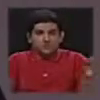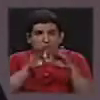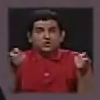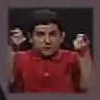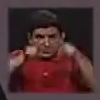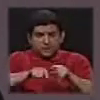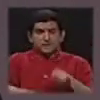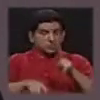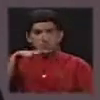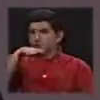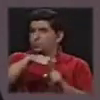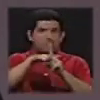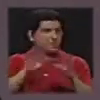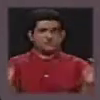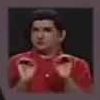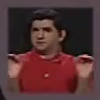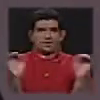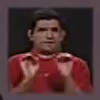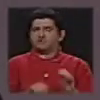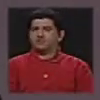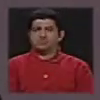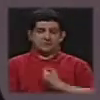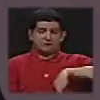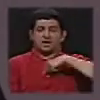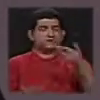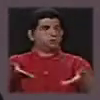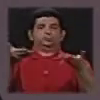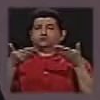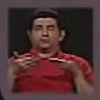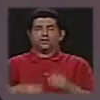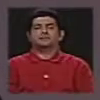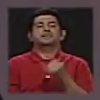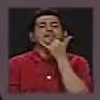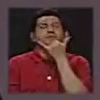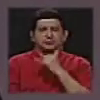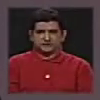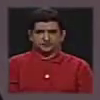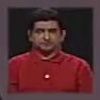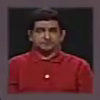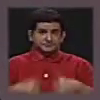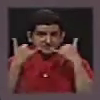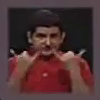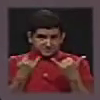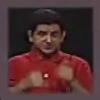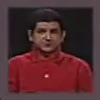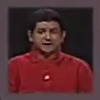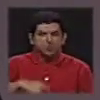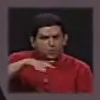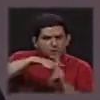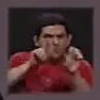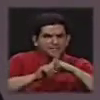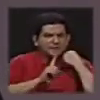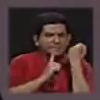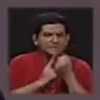caso y eso no apareció por ninguna parte y tampoco nos fue entregado. Lo que pasa es que ya cuando se destapa un